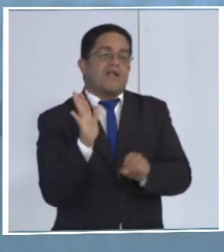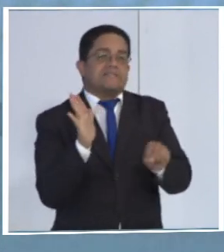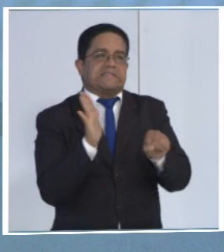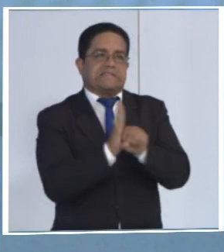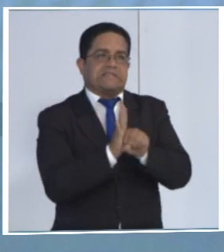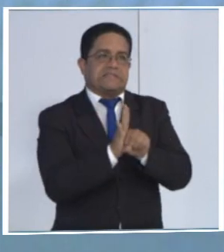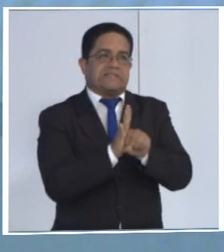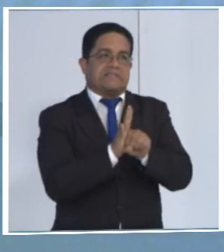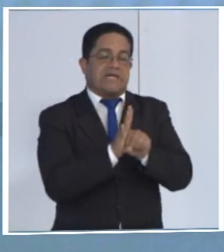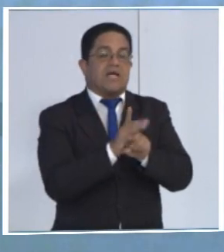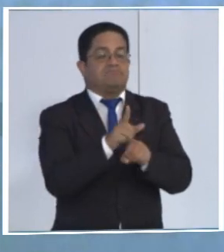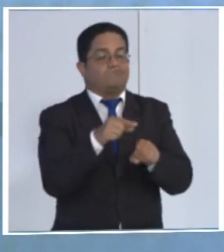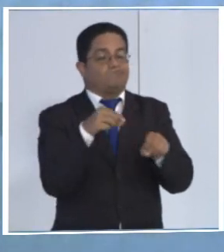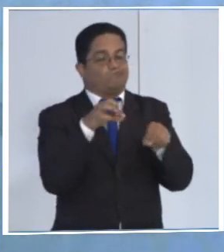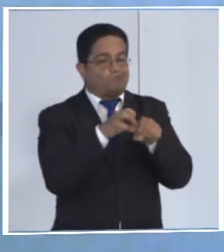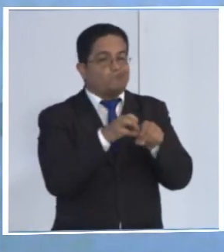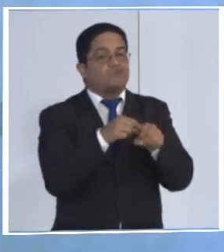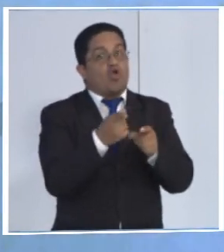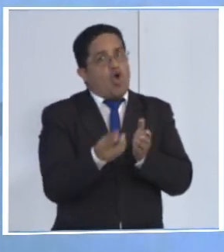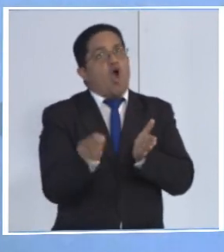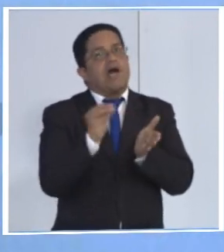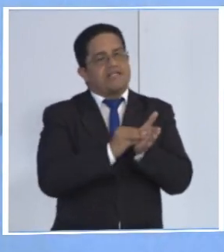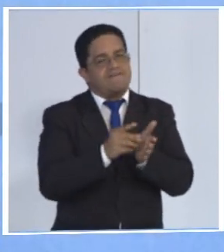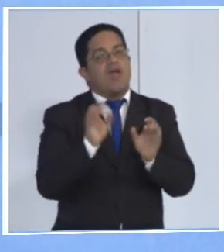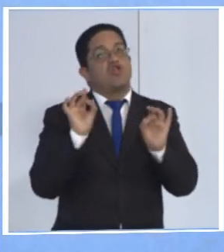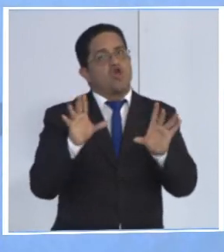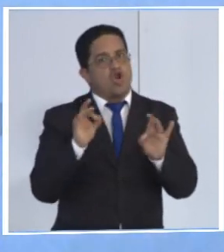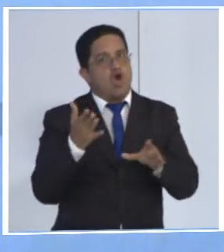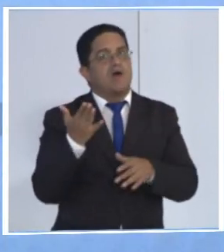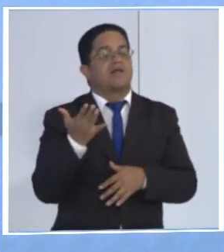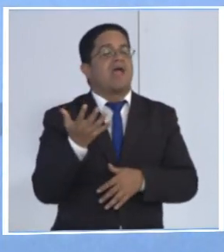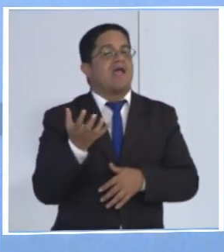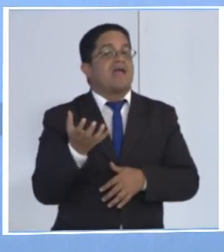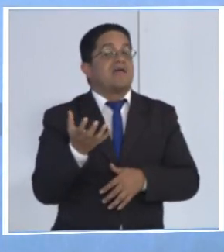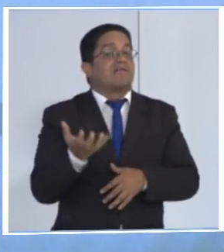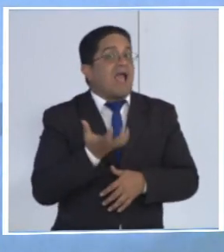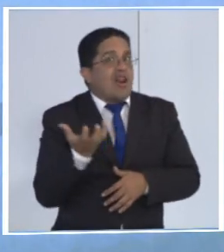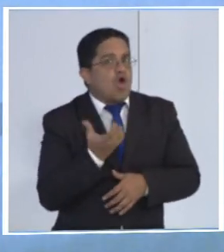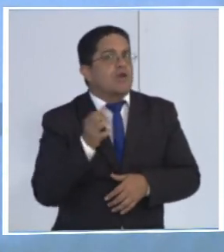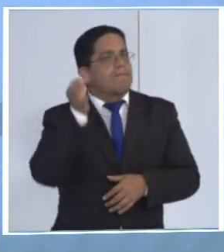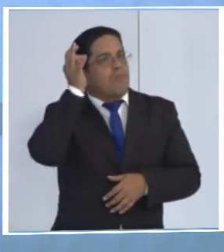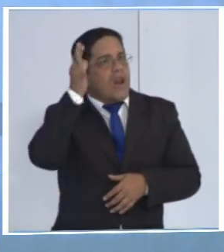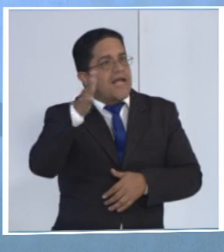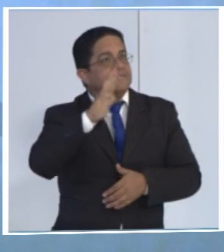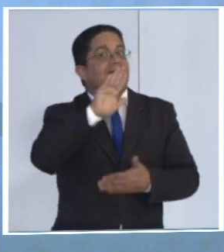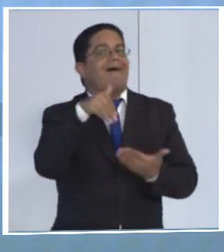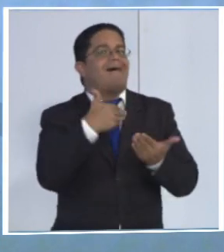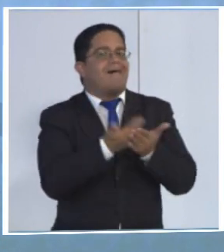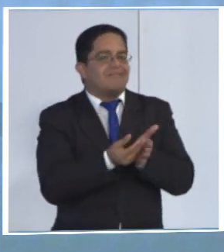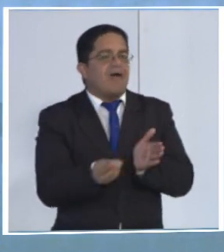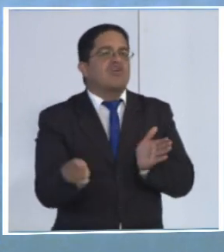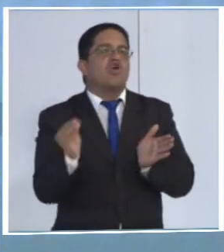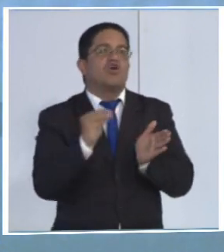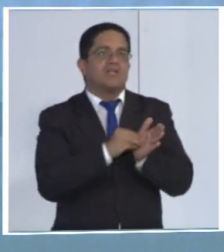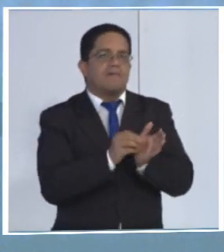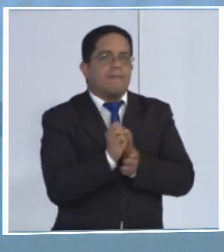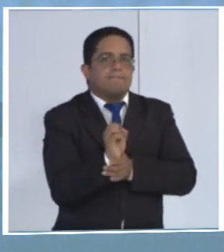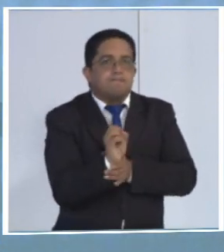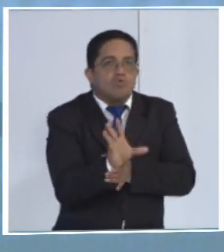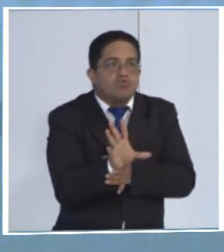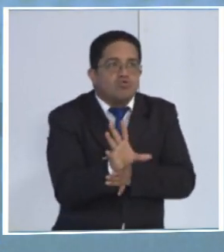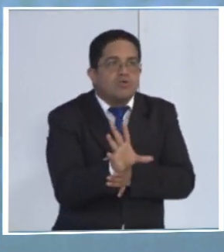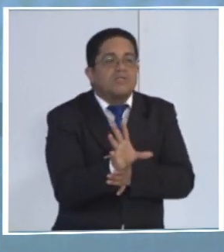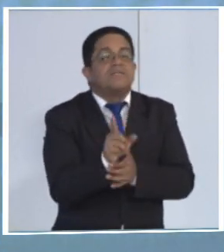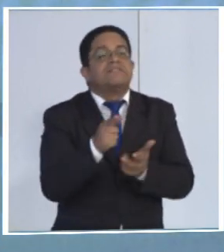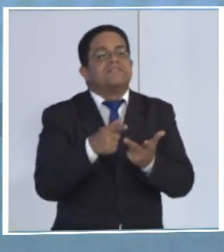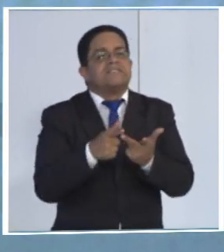vuelve a llenar de pus. Vuelve a producir dolor, calor, molestia muy similar al absceso hasta que vuelve a drenar espontáneamente. La fístula